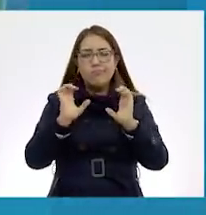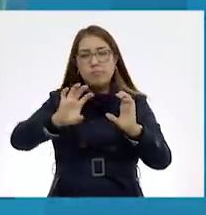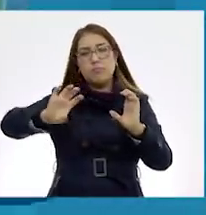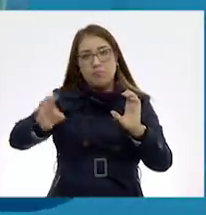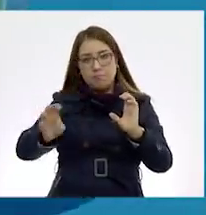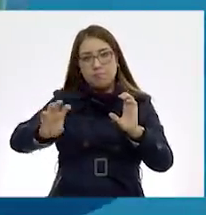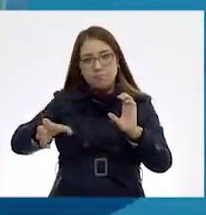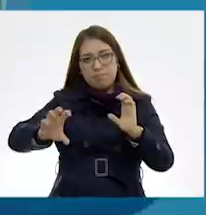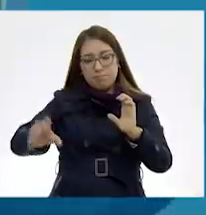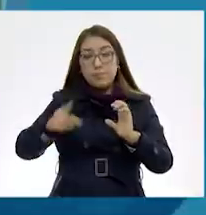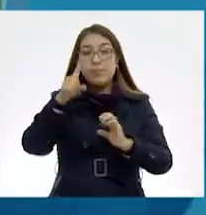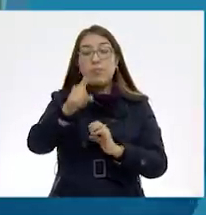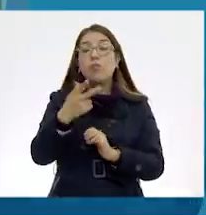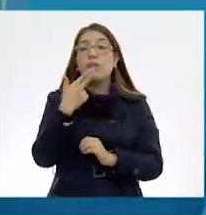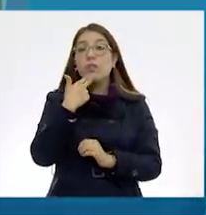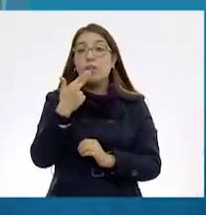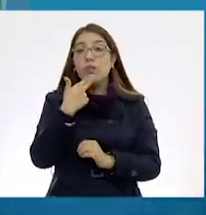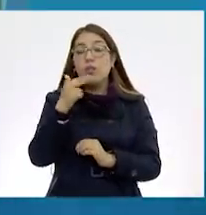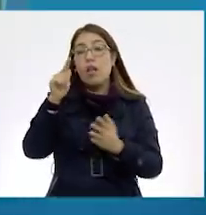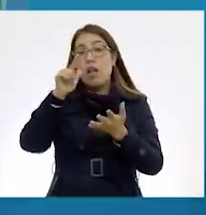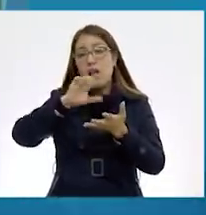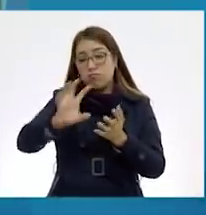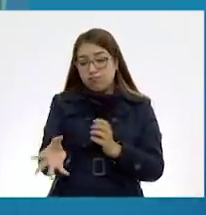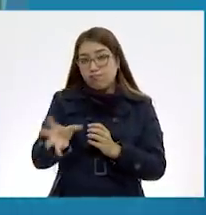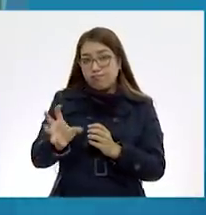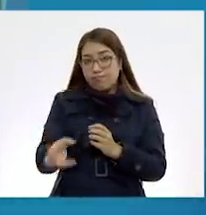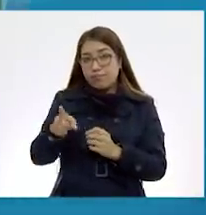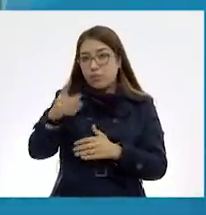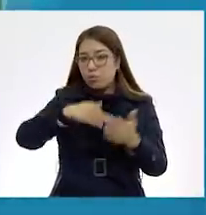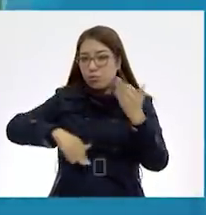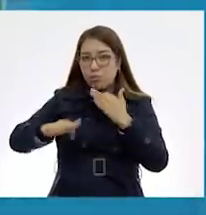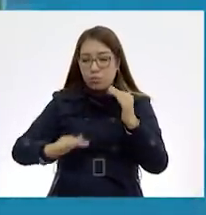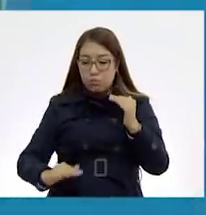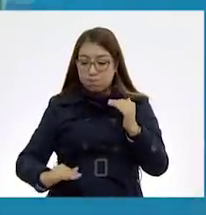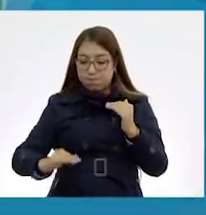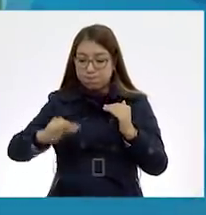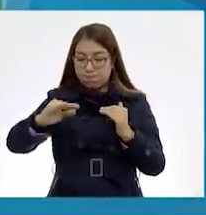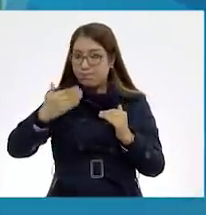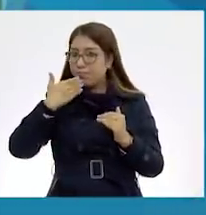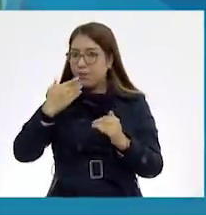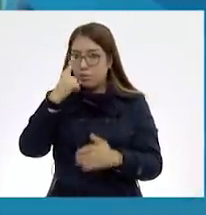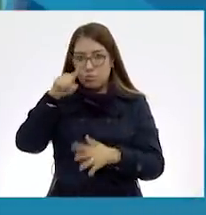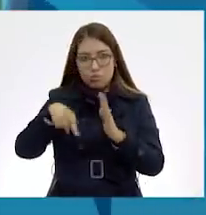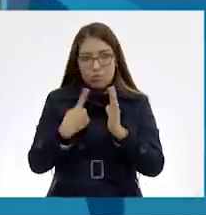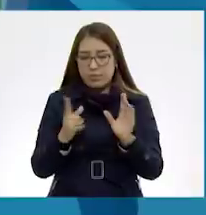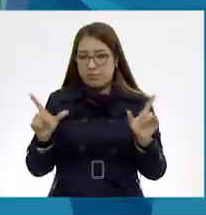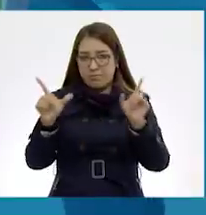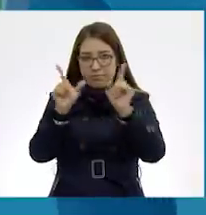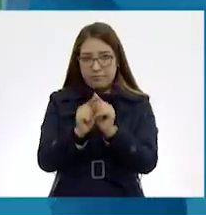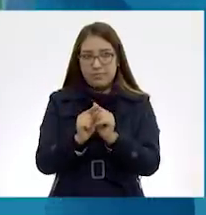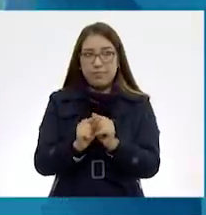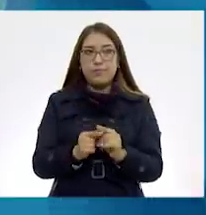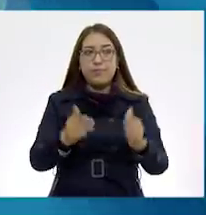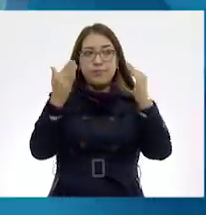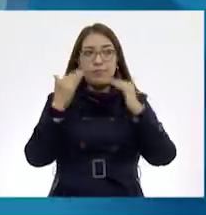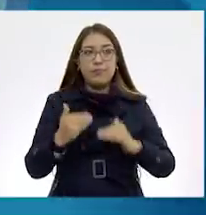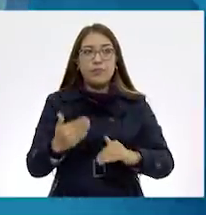carga máxima de ropa y en ciclos cortos de lavado. Usa los programas de lavado de bajo consumo de